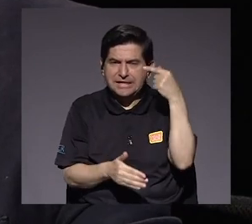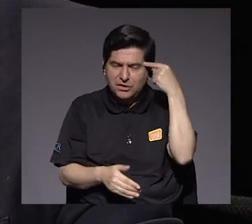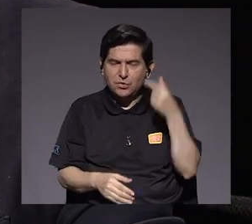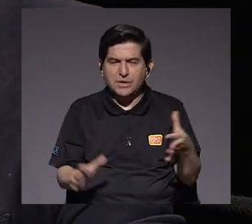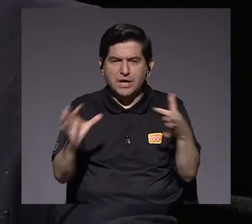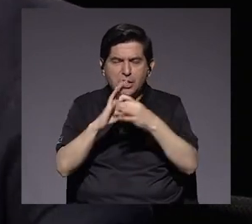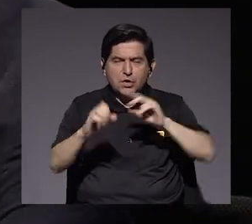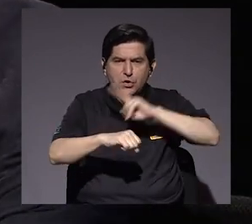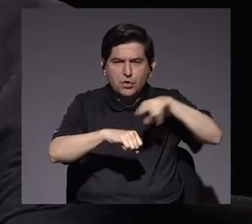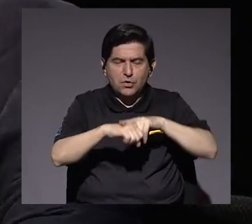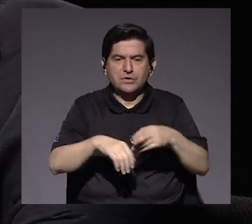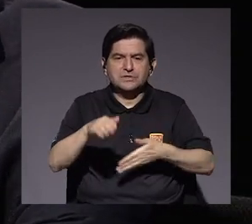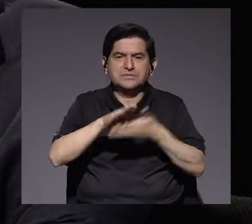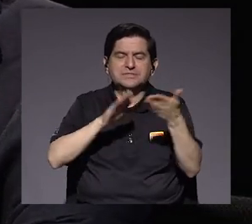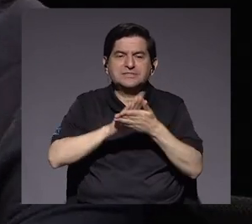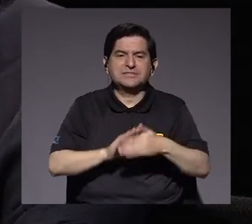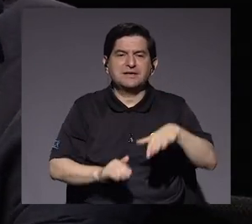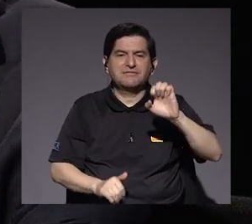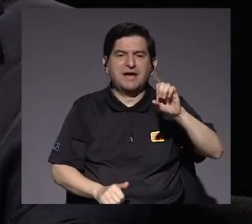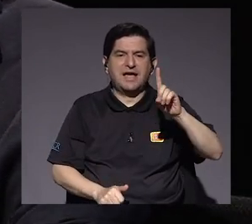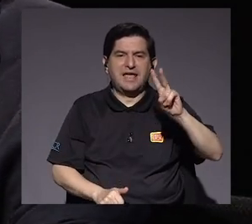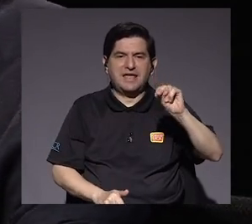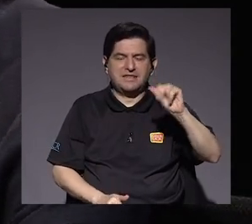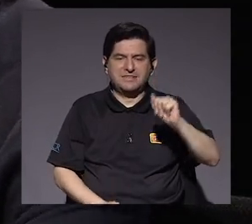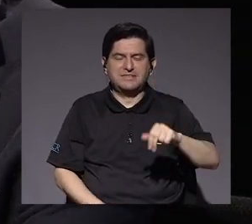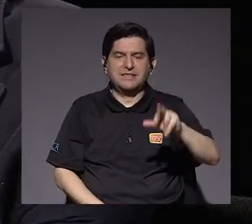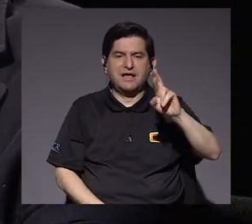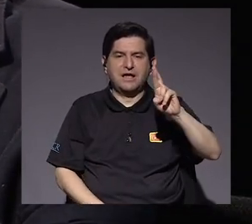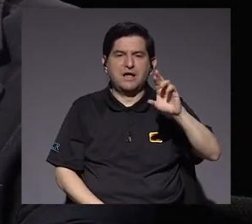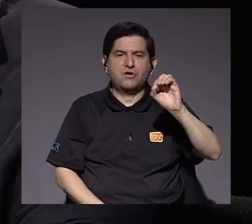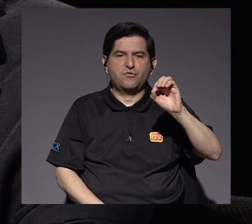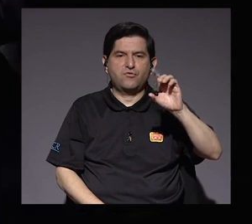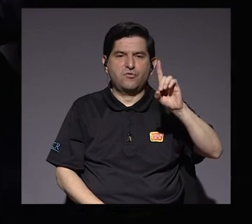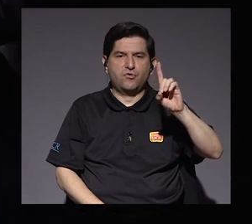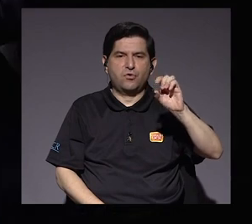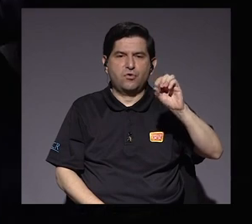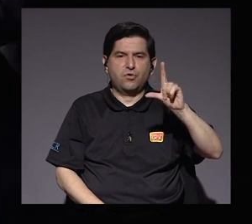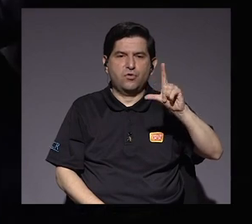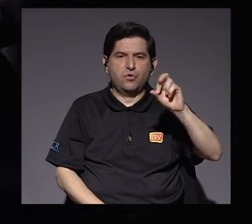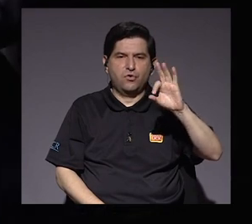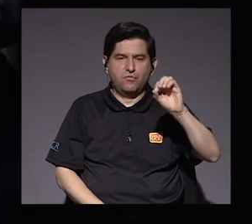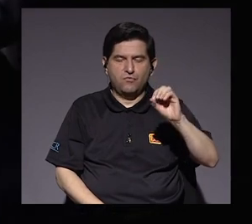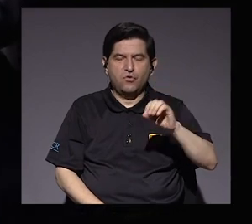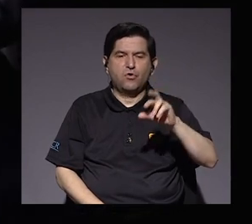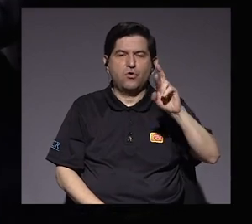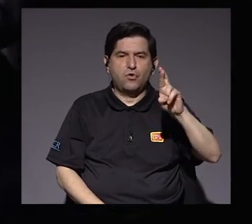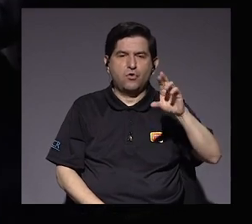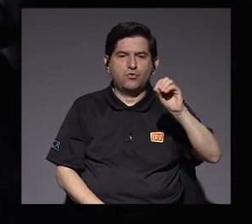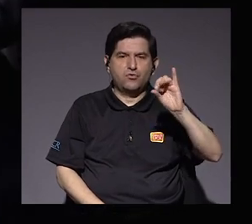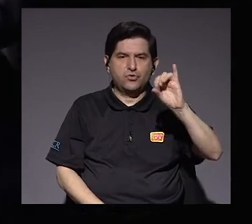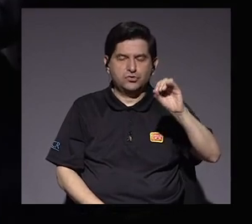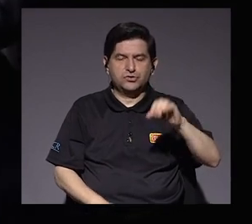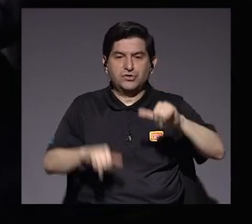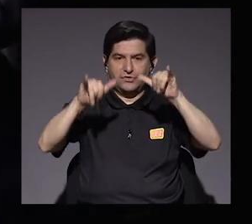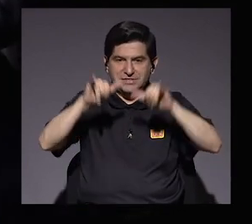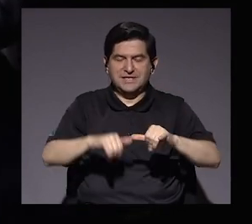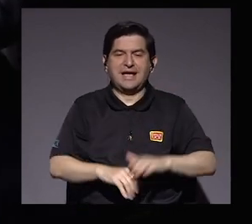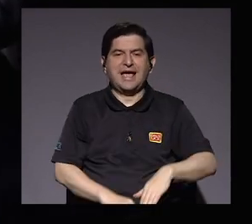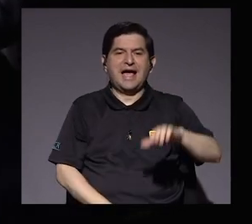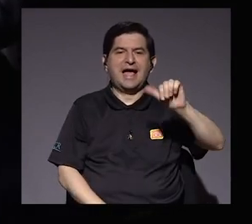gobierno de unidad nacional. Se va doña Edna, se va don Rodolfo, se va doña Rocío, se queda solamente don André Garnier.